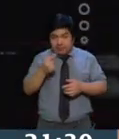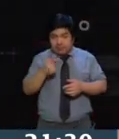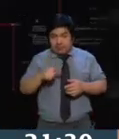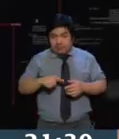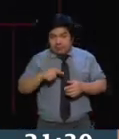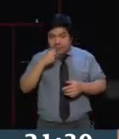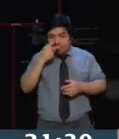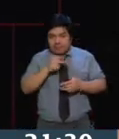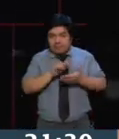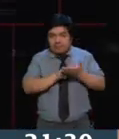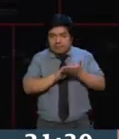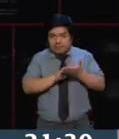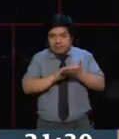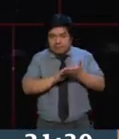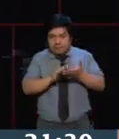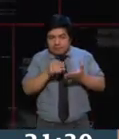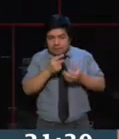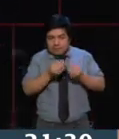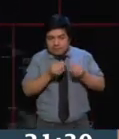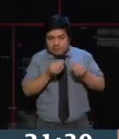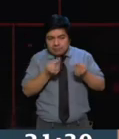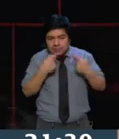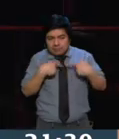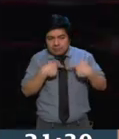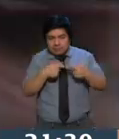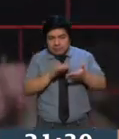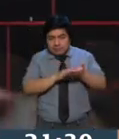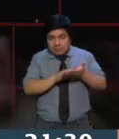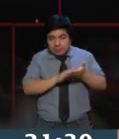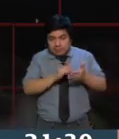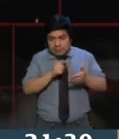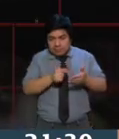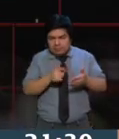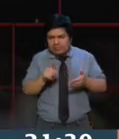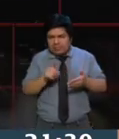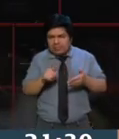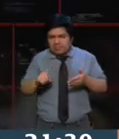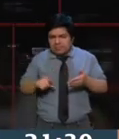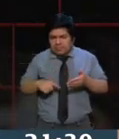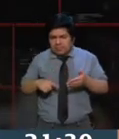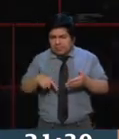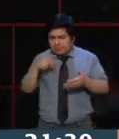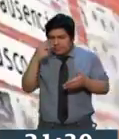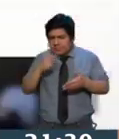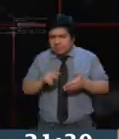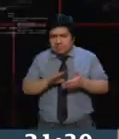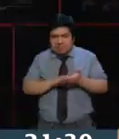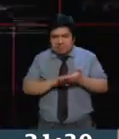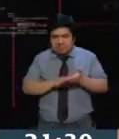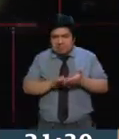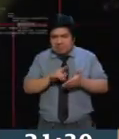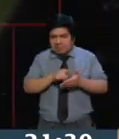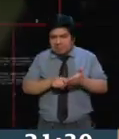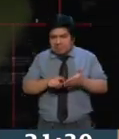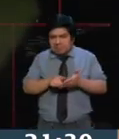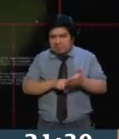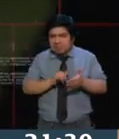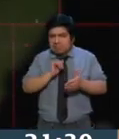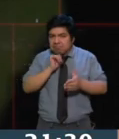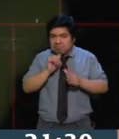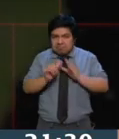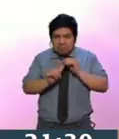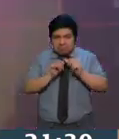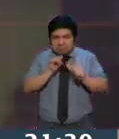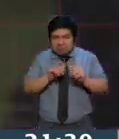México borró miles de registros de personas desaparecidas. El gobierno de México no eliminó ni borró registros de las bases